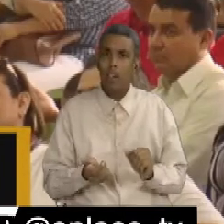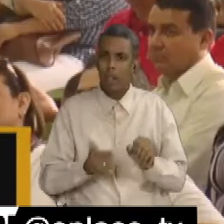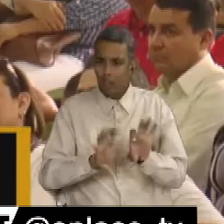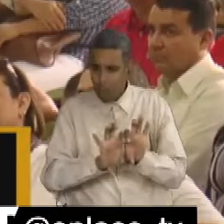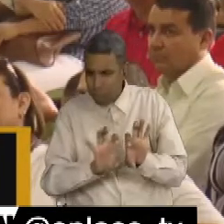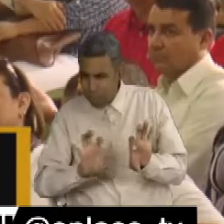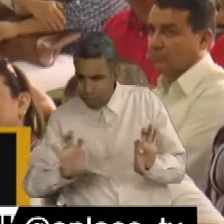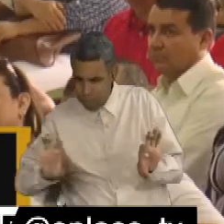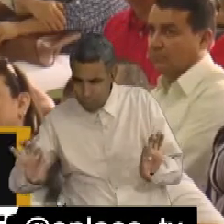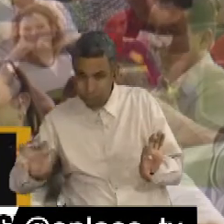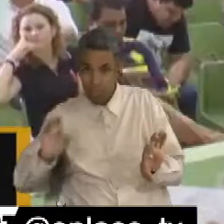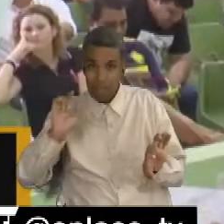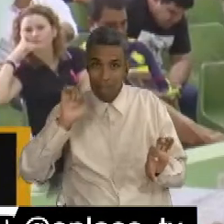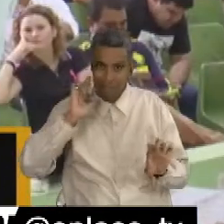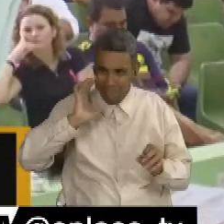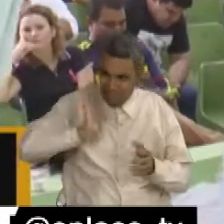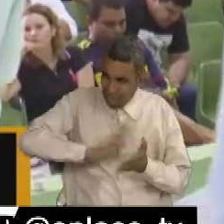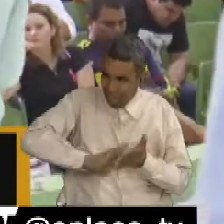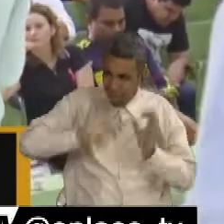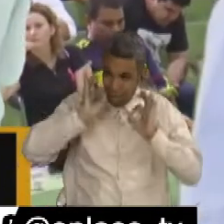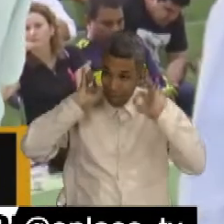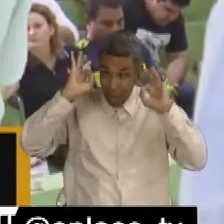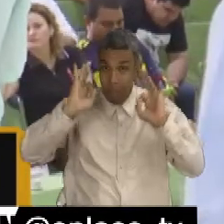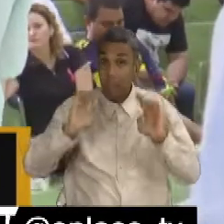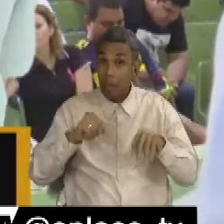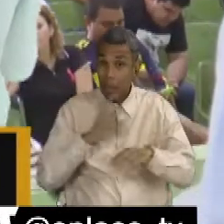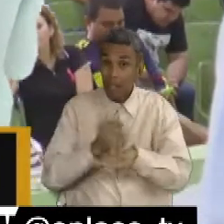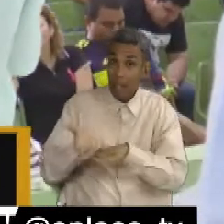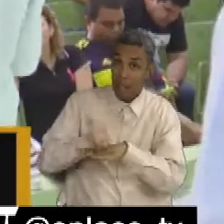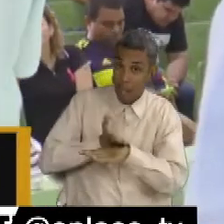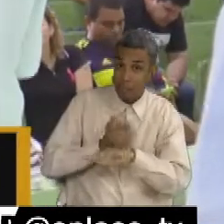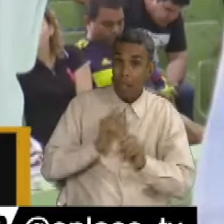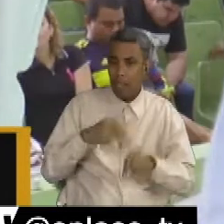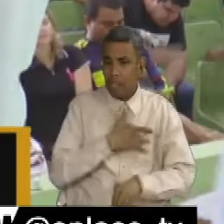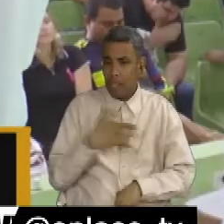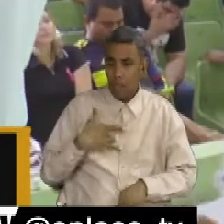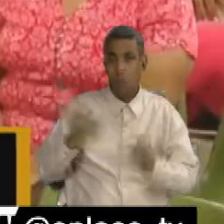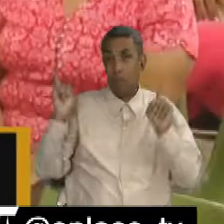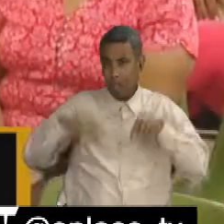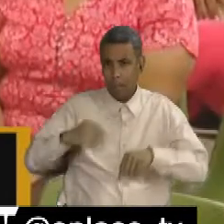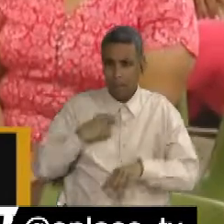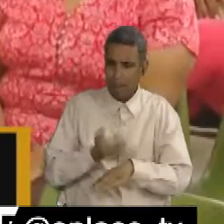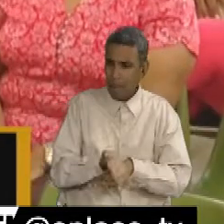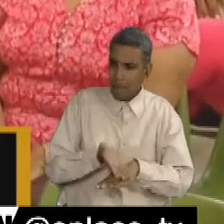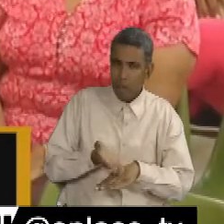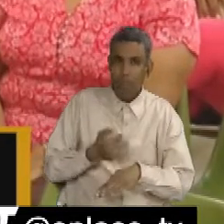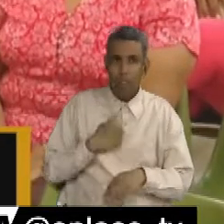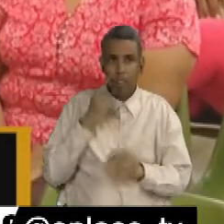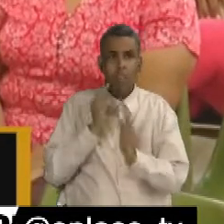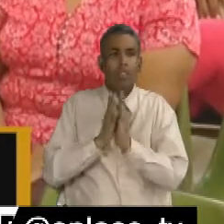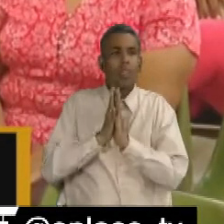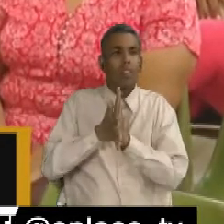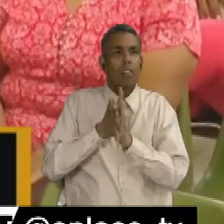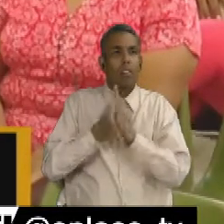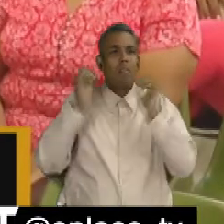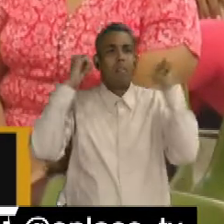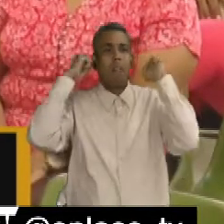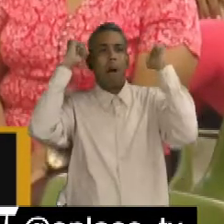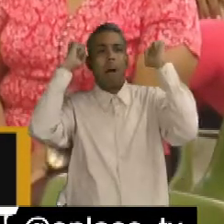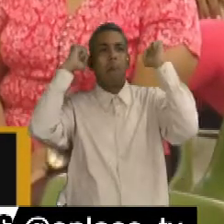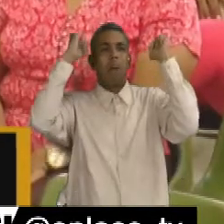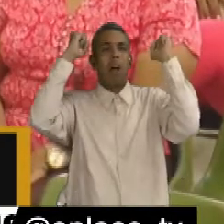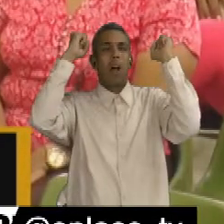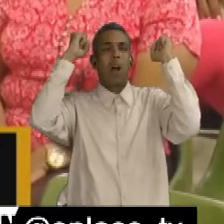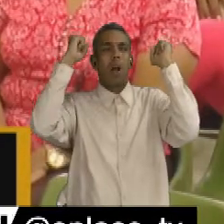logro que tiene este conflicto que acabamos de pasar. Destacó el docente la forma como los maestros adelantaron su lucha durante el prolongado cese de actividades. Este